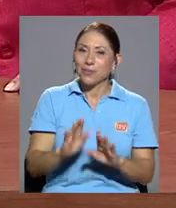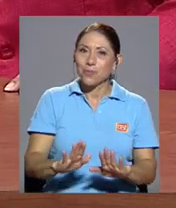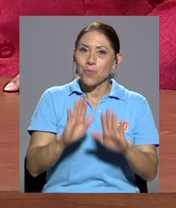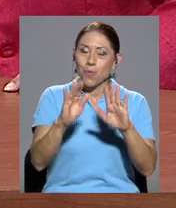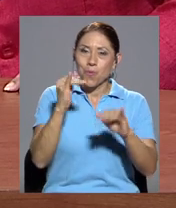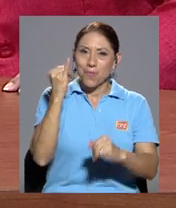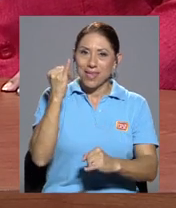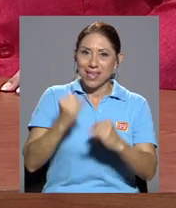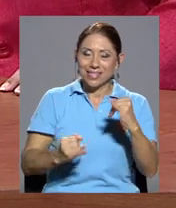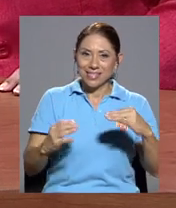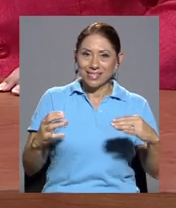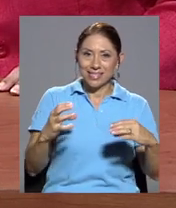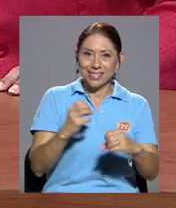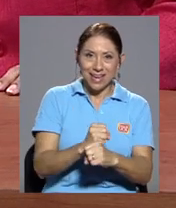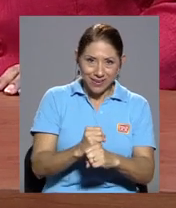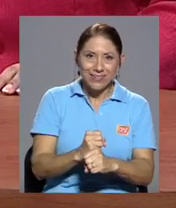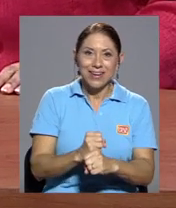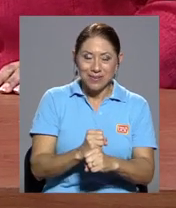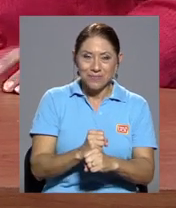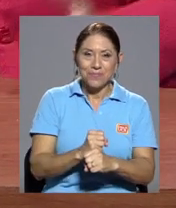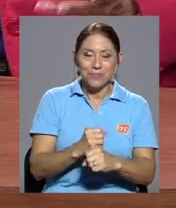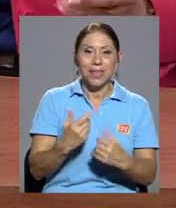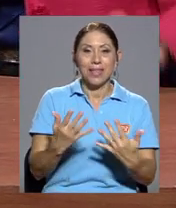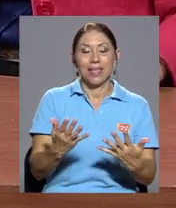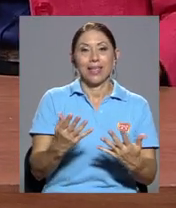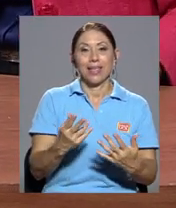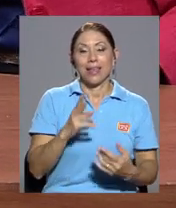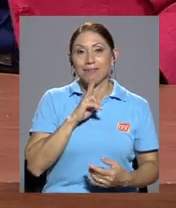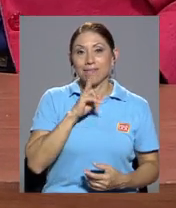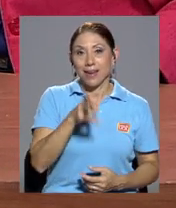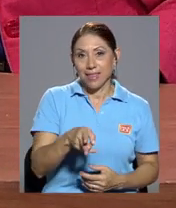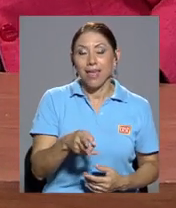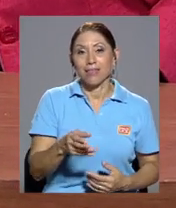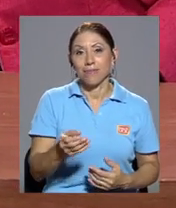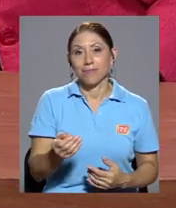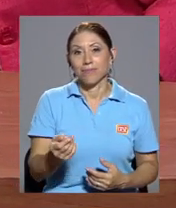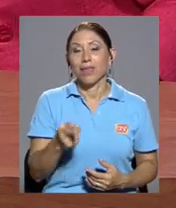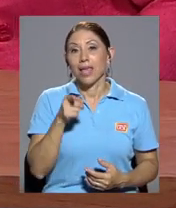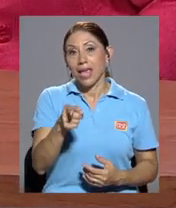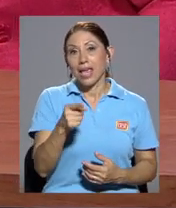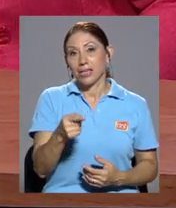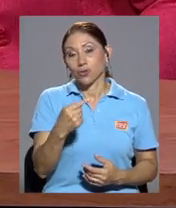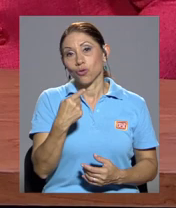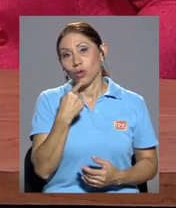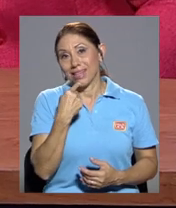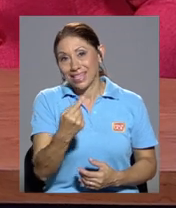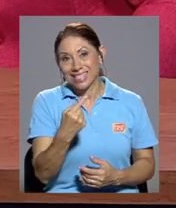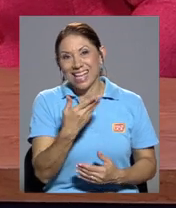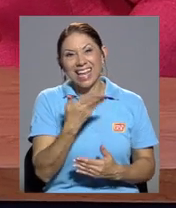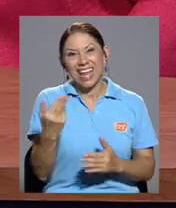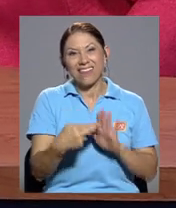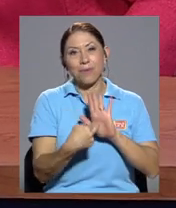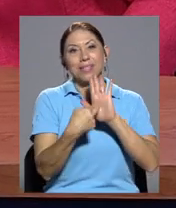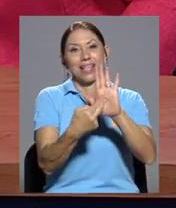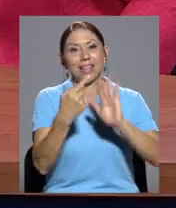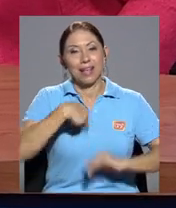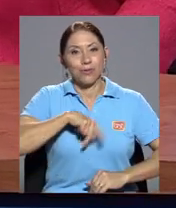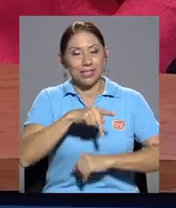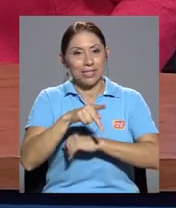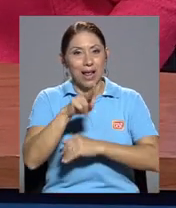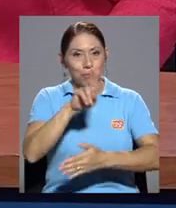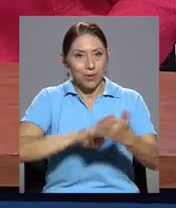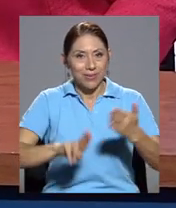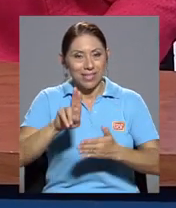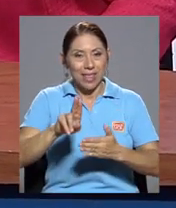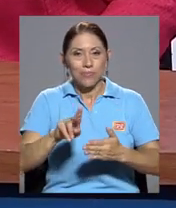hay bastante bastante sustenta en realidad lo que nuestra universidad representa para nuestro país a usted don gustavo